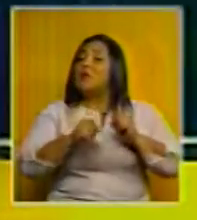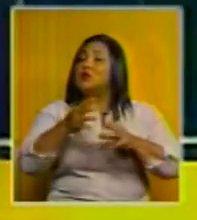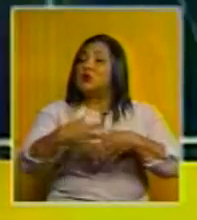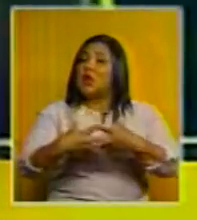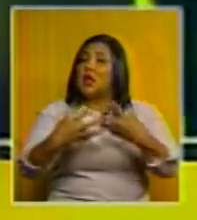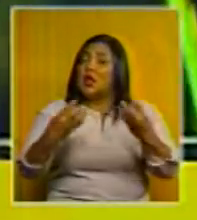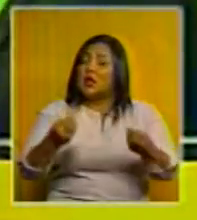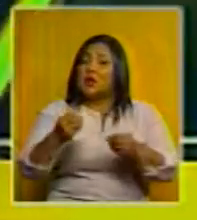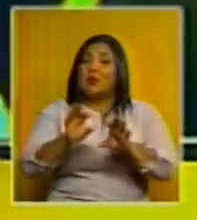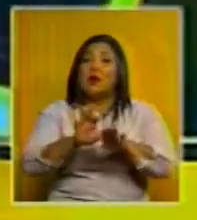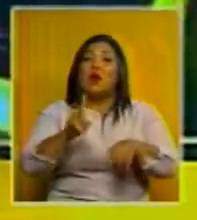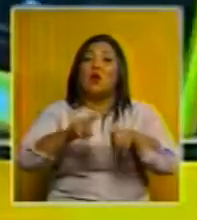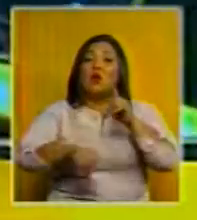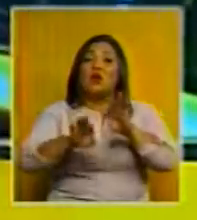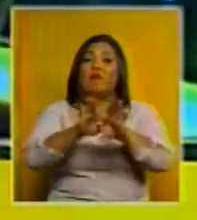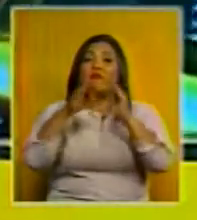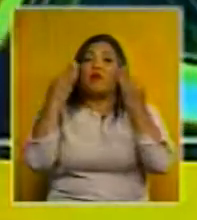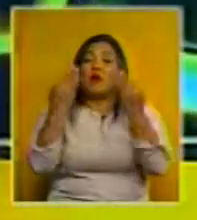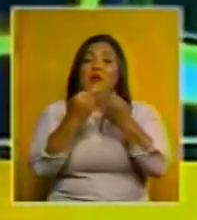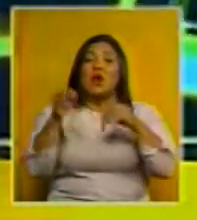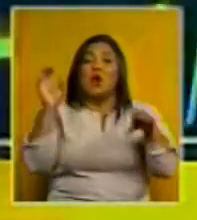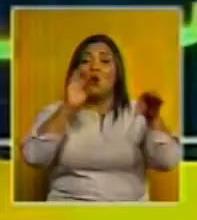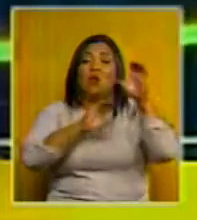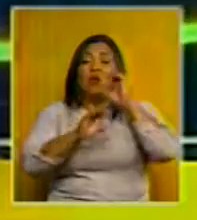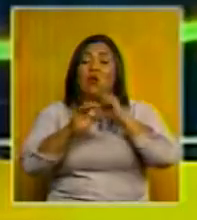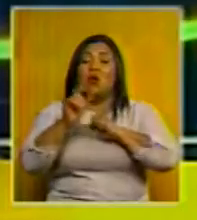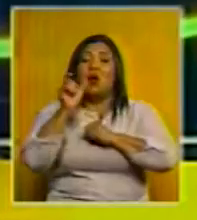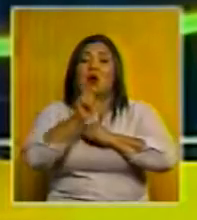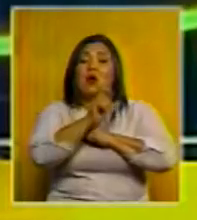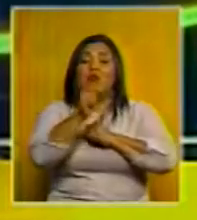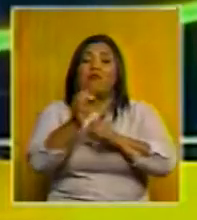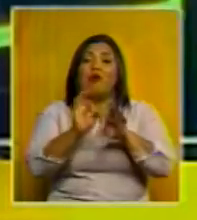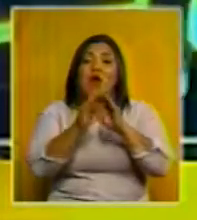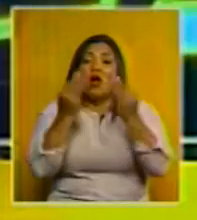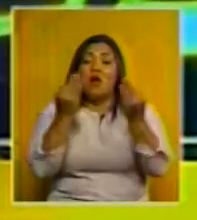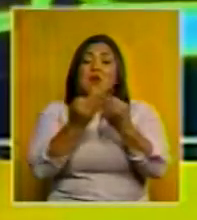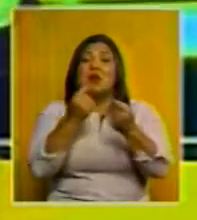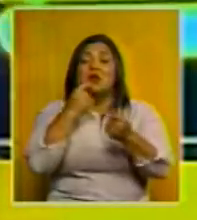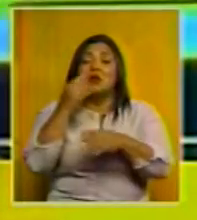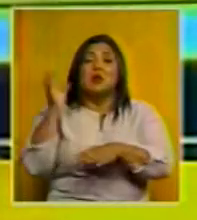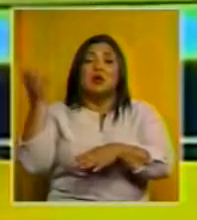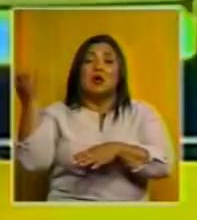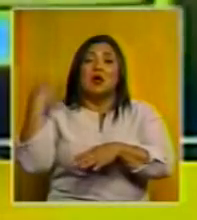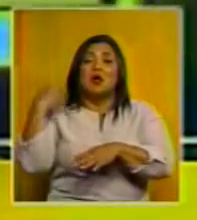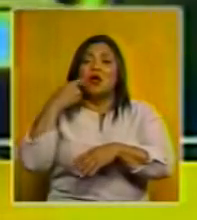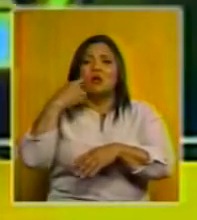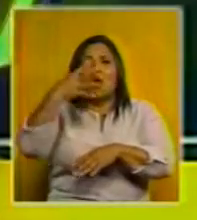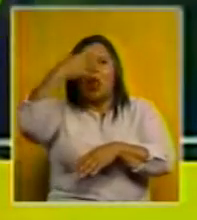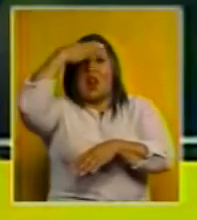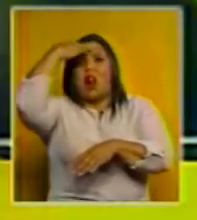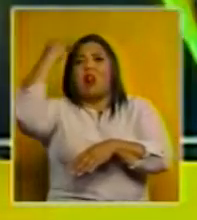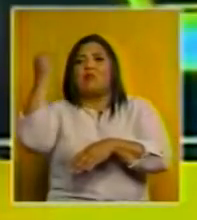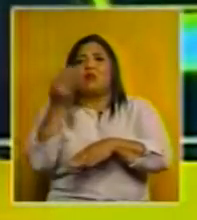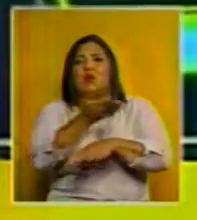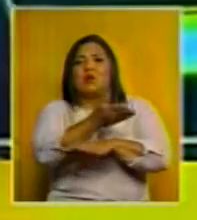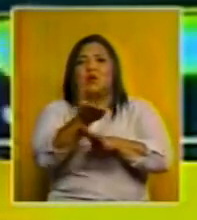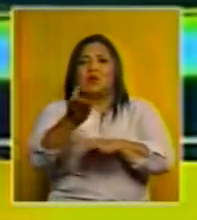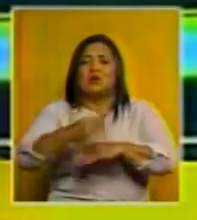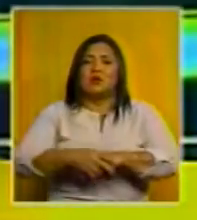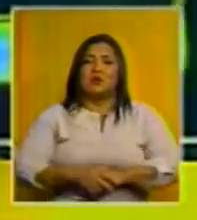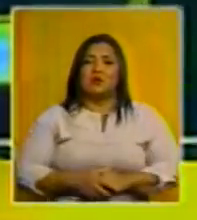efectuaron varias familias quienes buscan a sus seres queridos. Dicen que el Estado se ha olvidado de ellos.